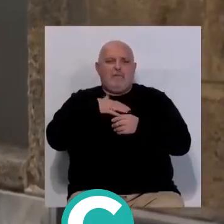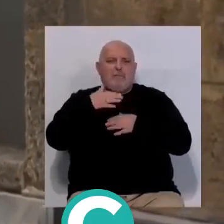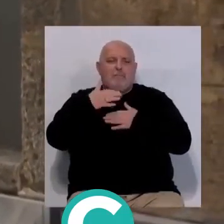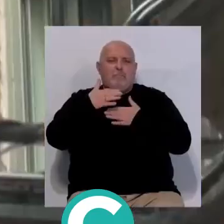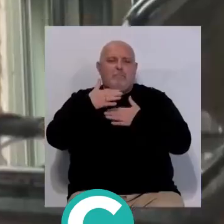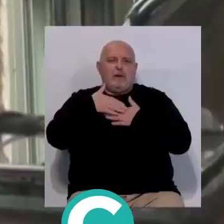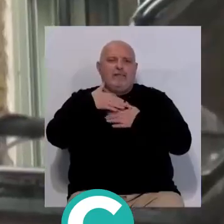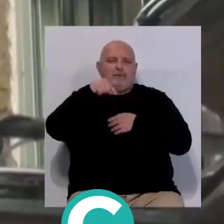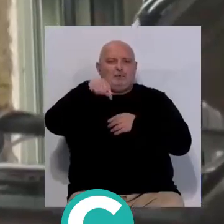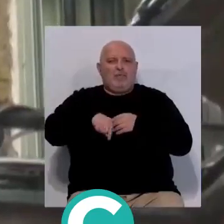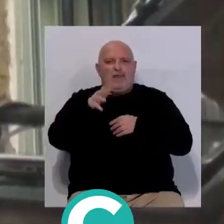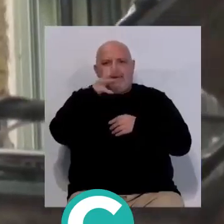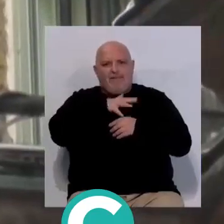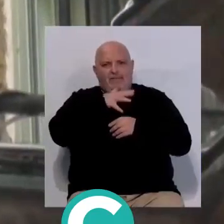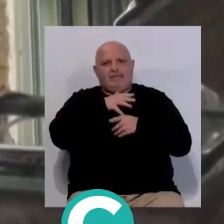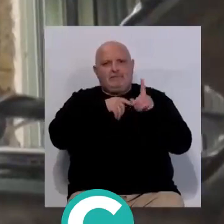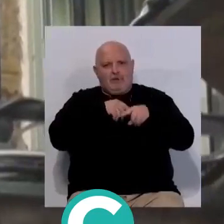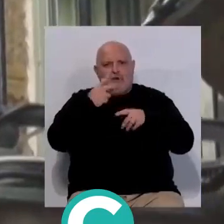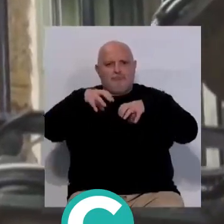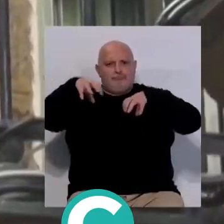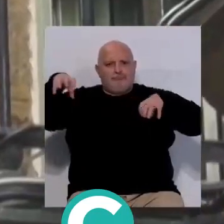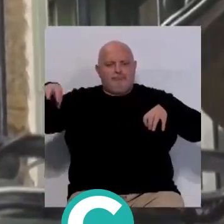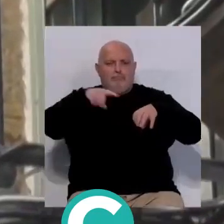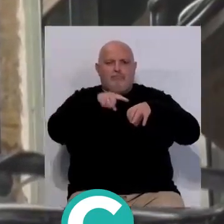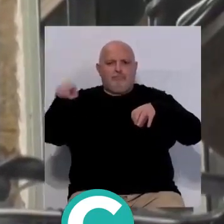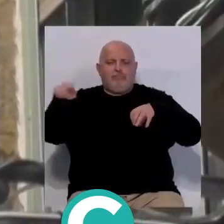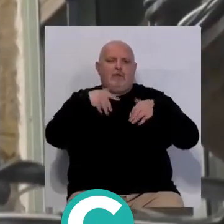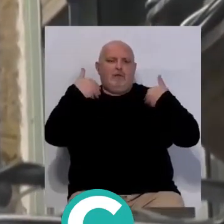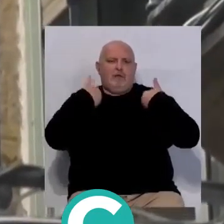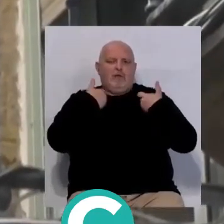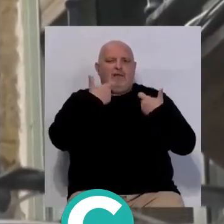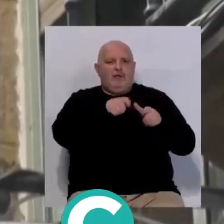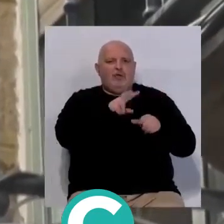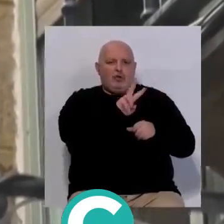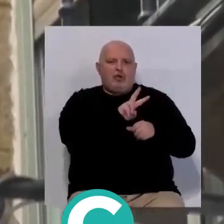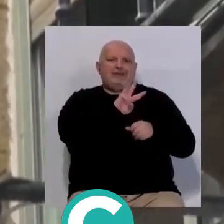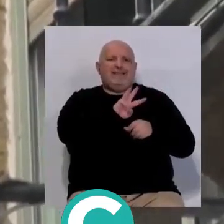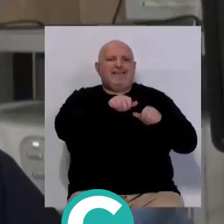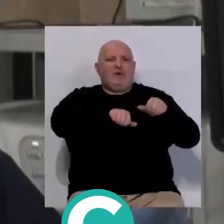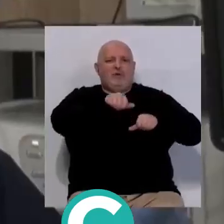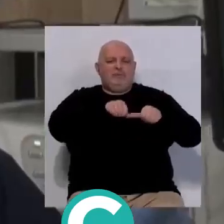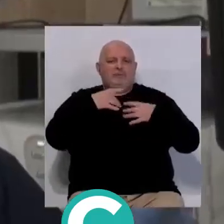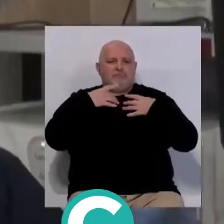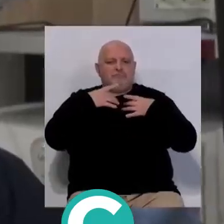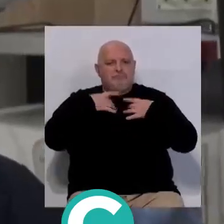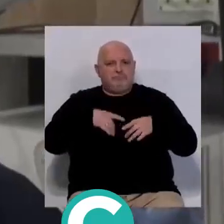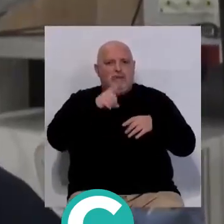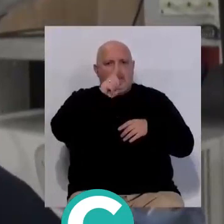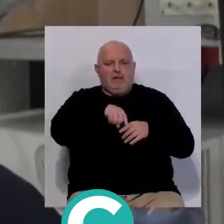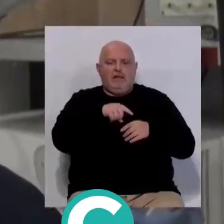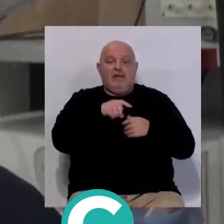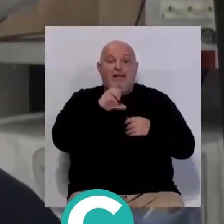del Sur en Jerez y cuenta con 2 neumólogos responsables y 3 cirujanos torácicos.